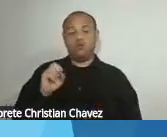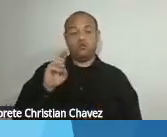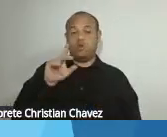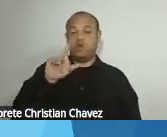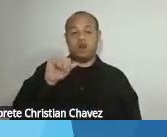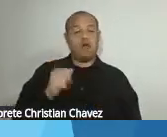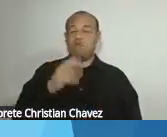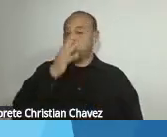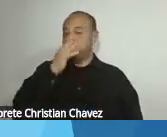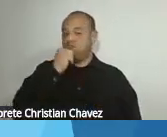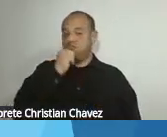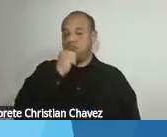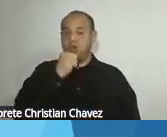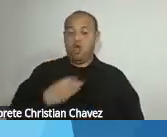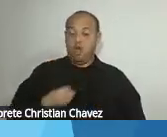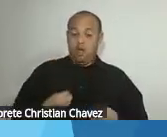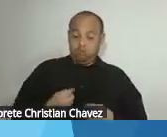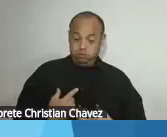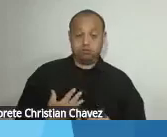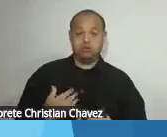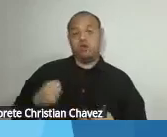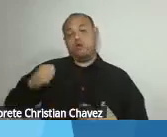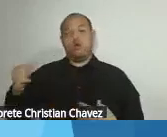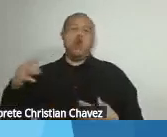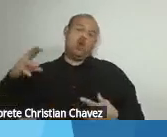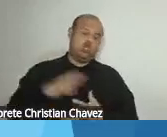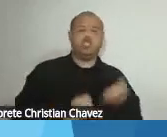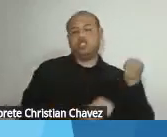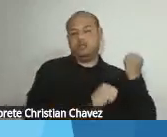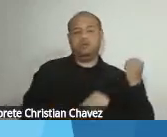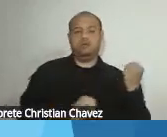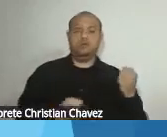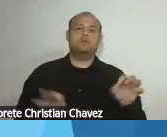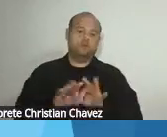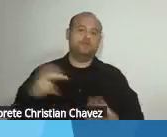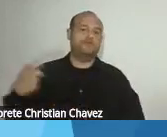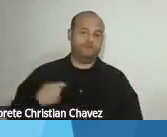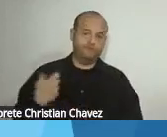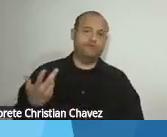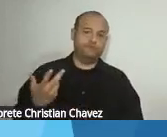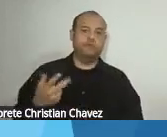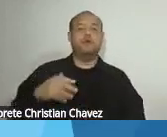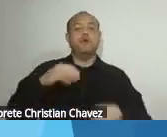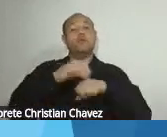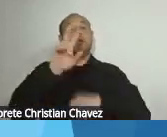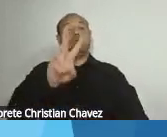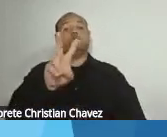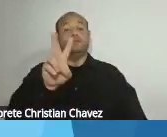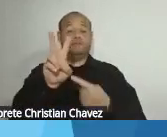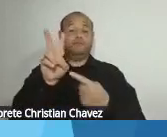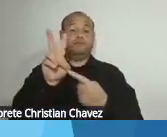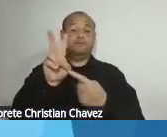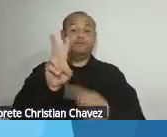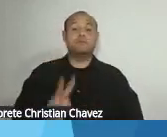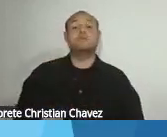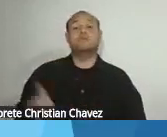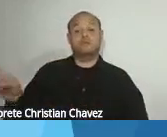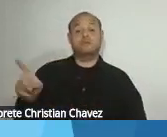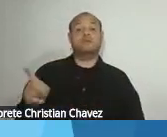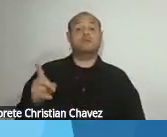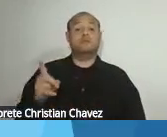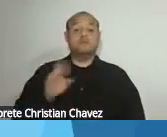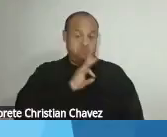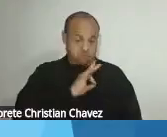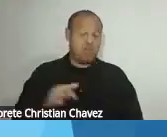tipo 2, la persona va a llegar a un punto en el cual se puede inyectar insulina exógena,